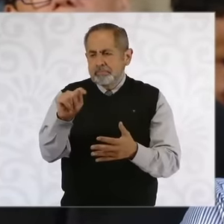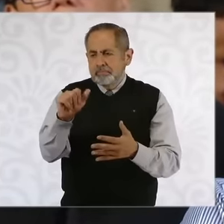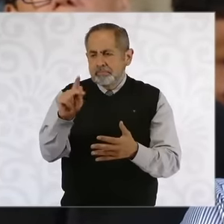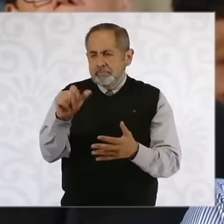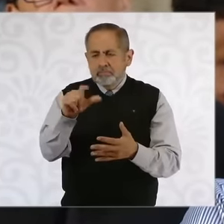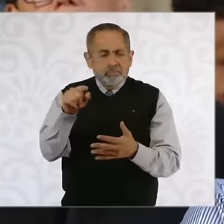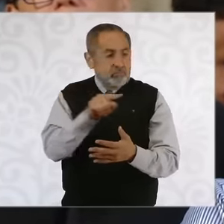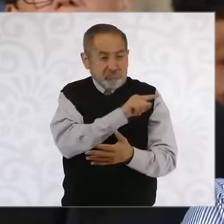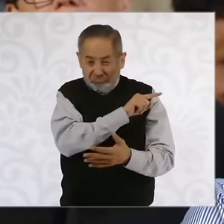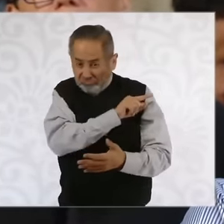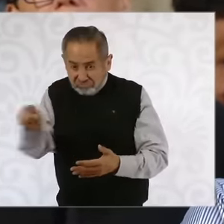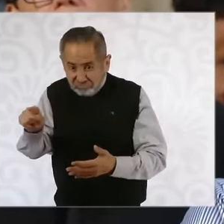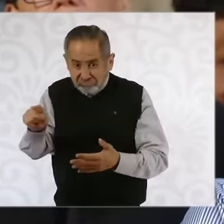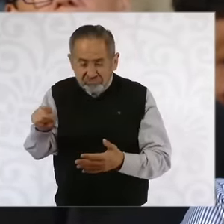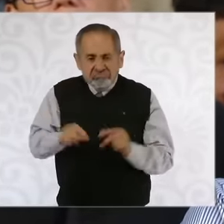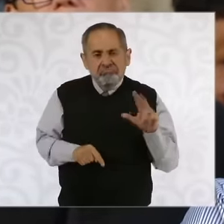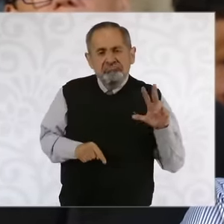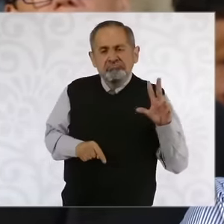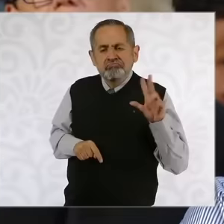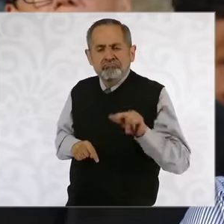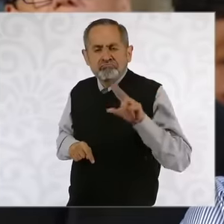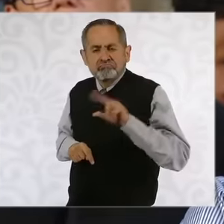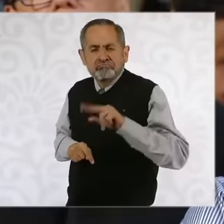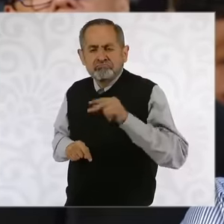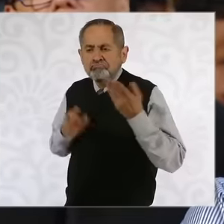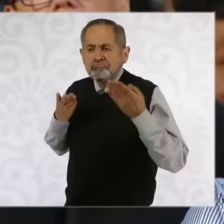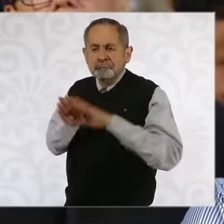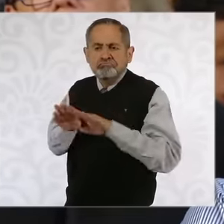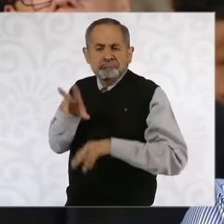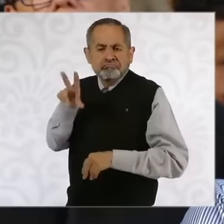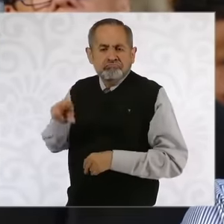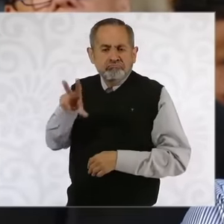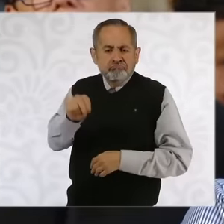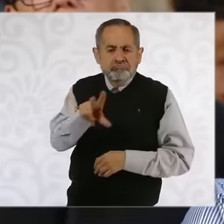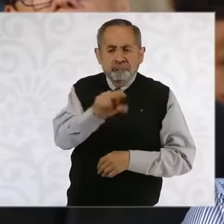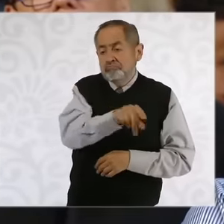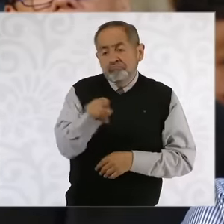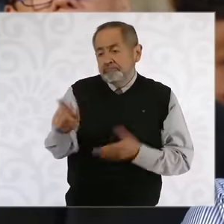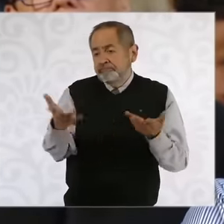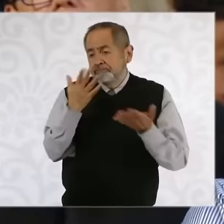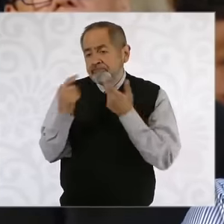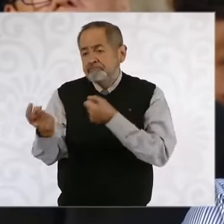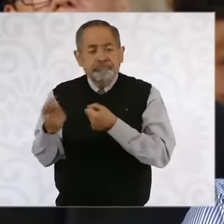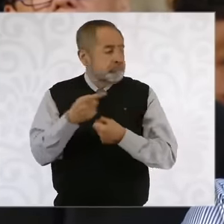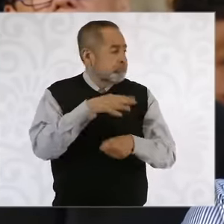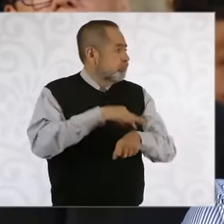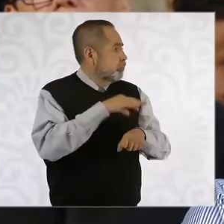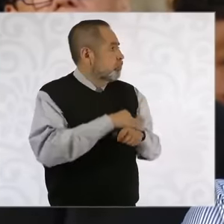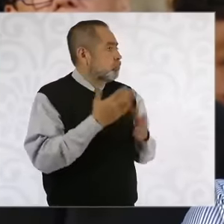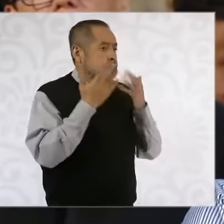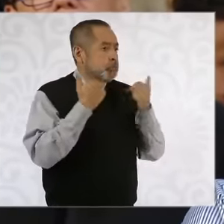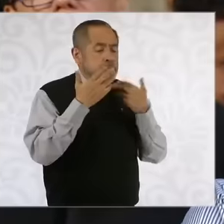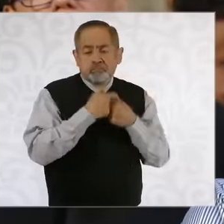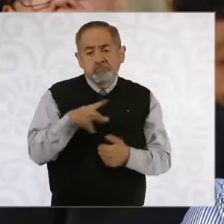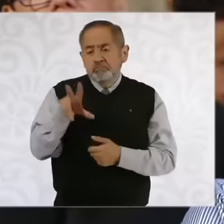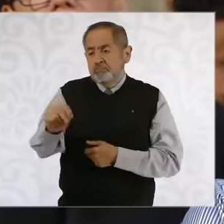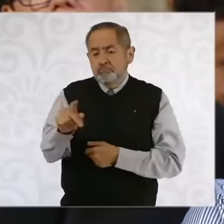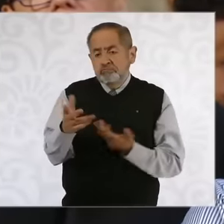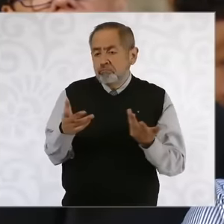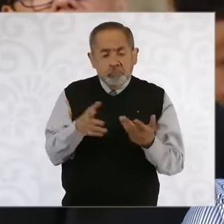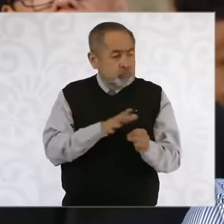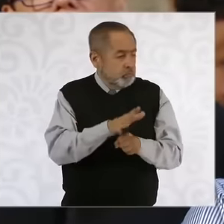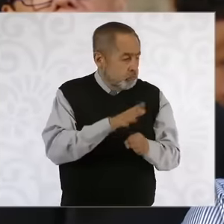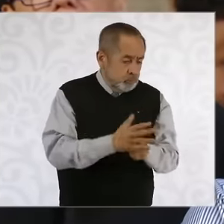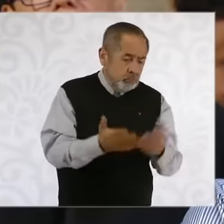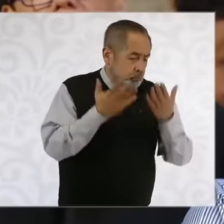todos, absolutamente todos estos hospitales les dijeron que no contaban con médicos y que no cuentan con